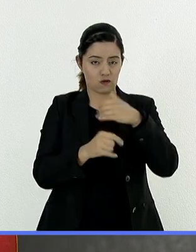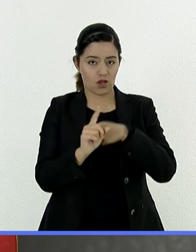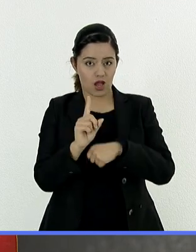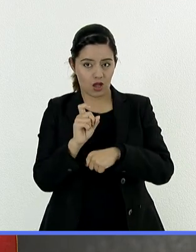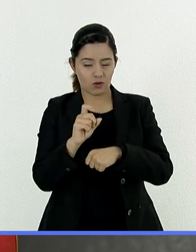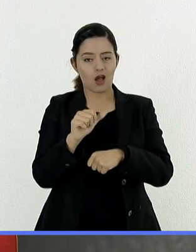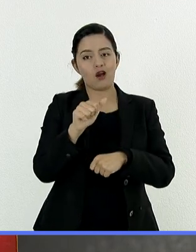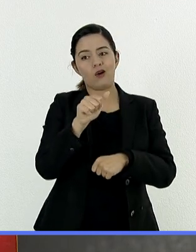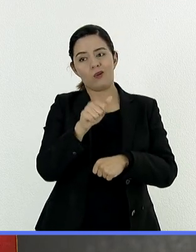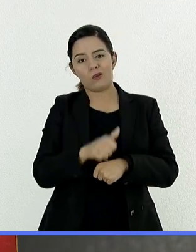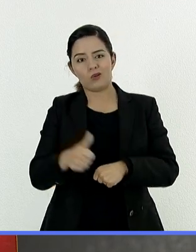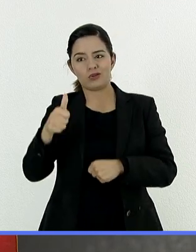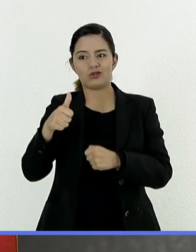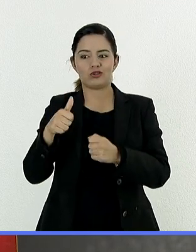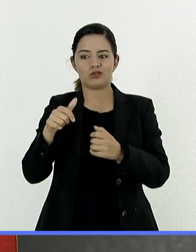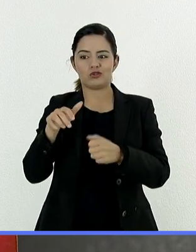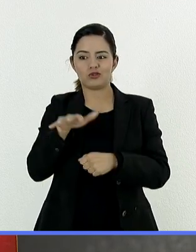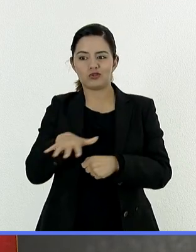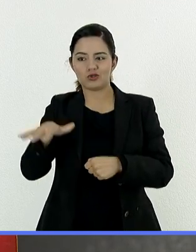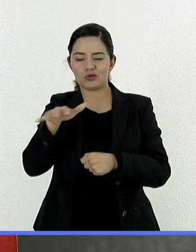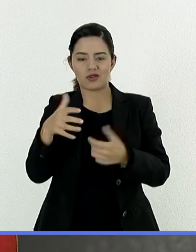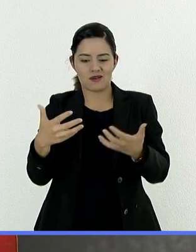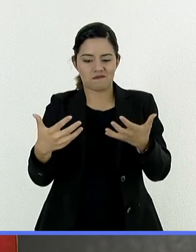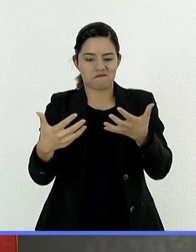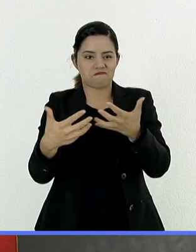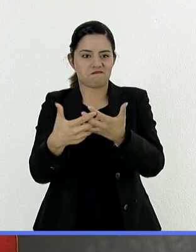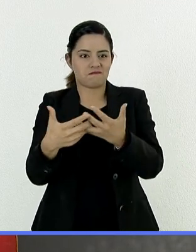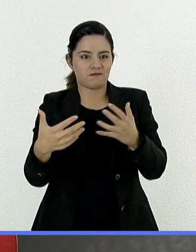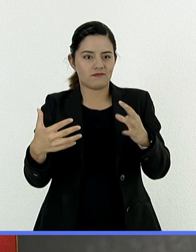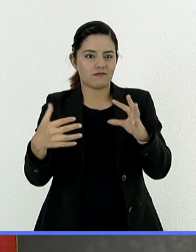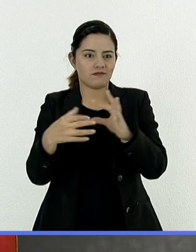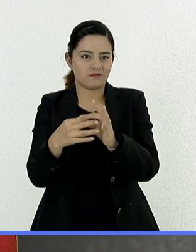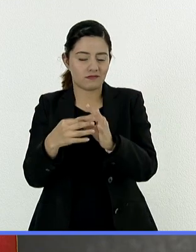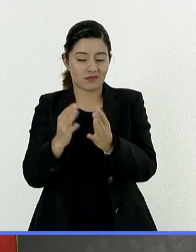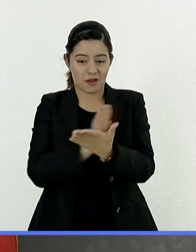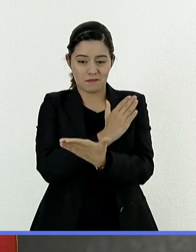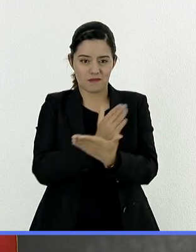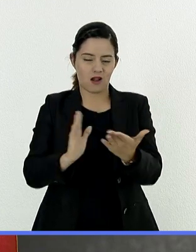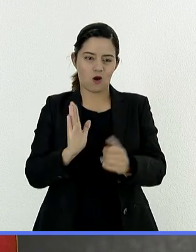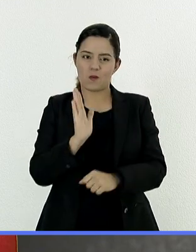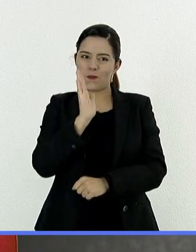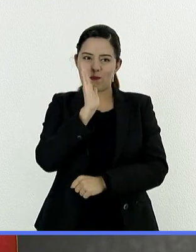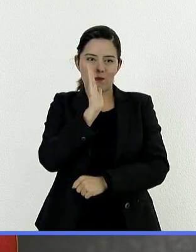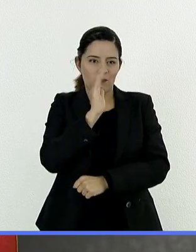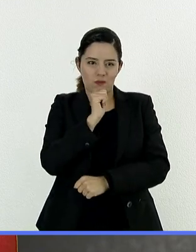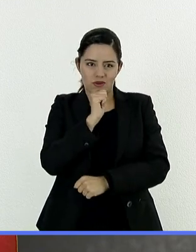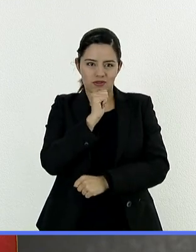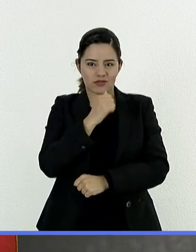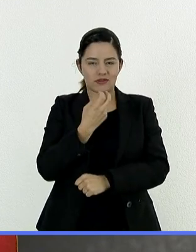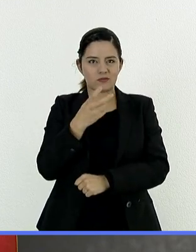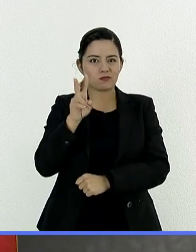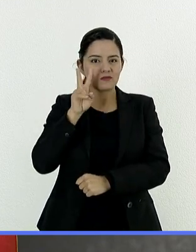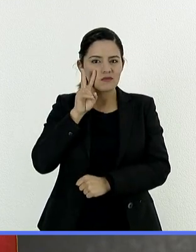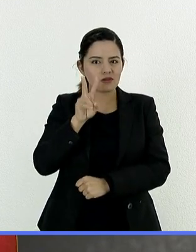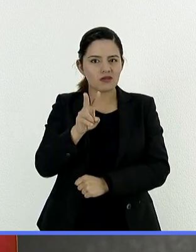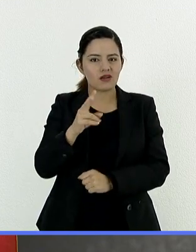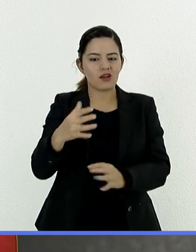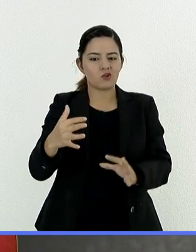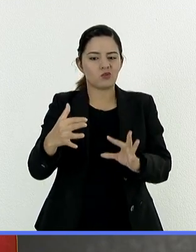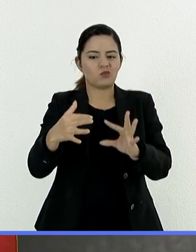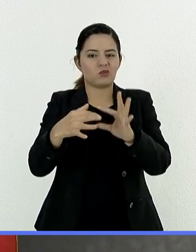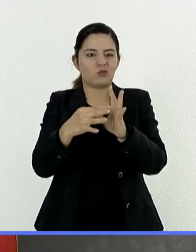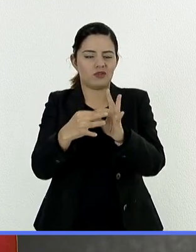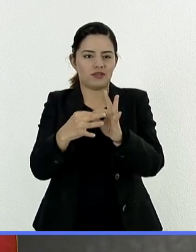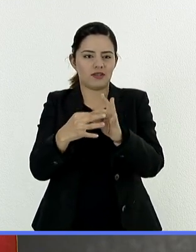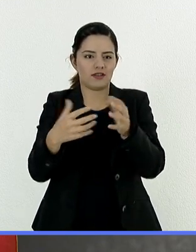y uno no puede estar sin el otro la cadena aquí de preservación es clarísima es una